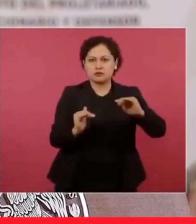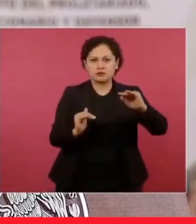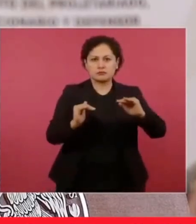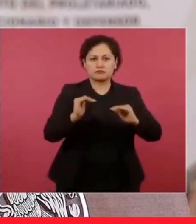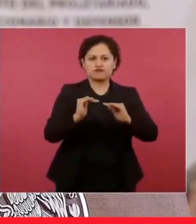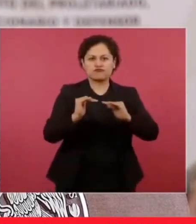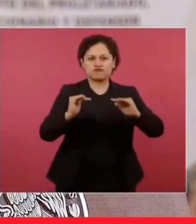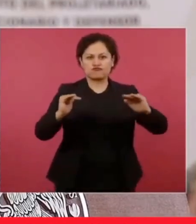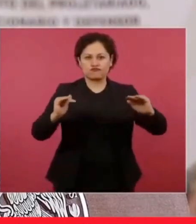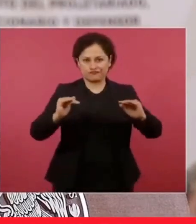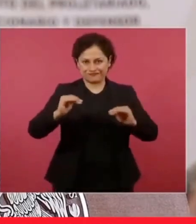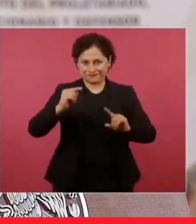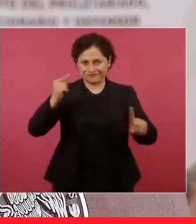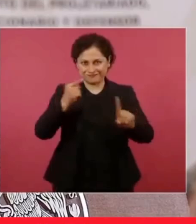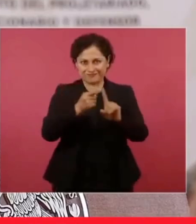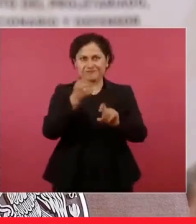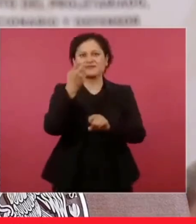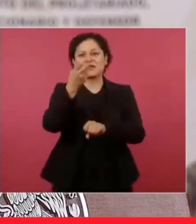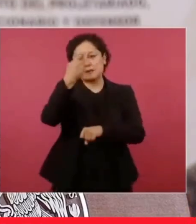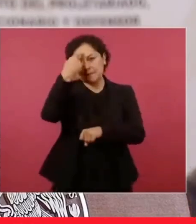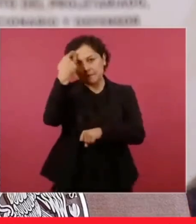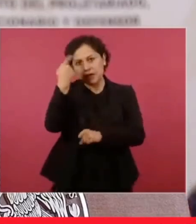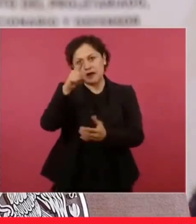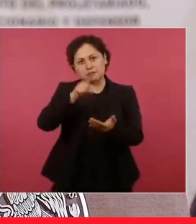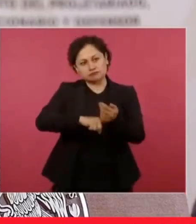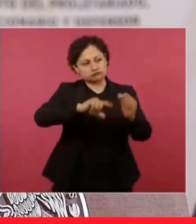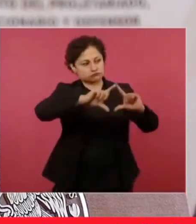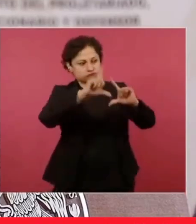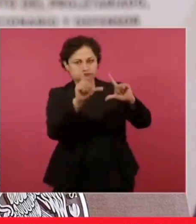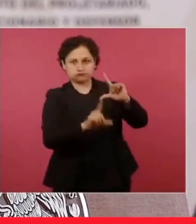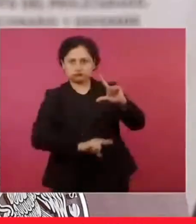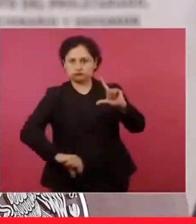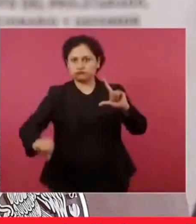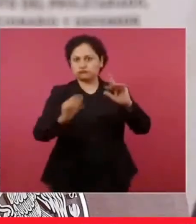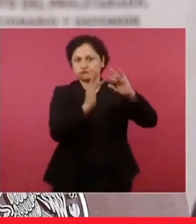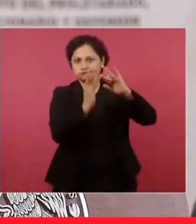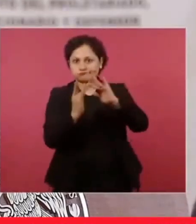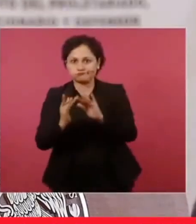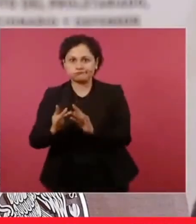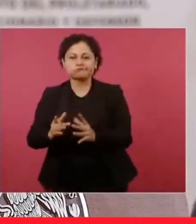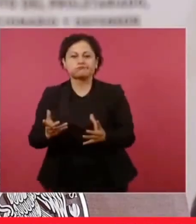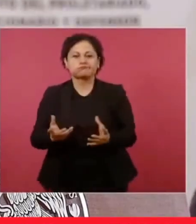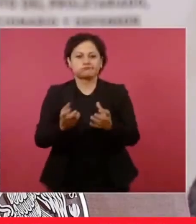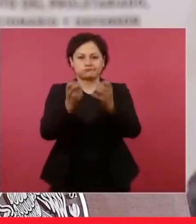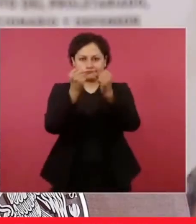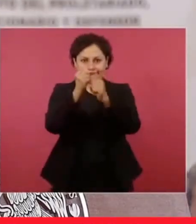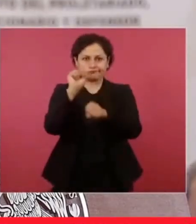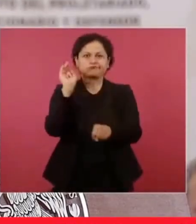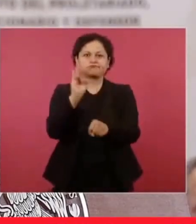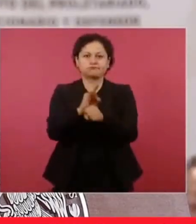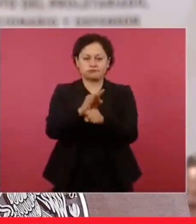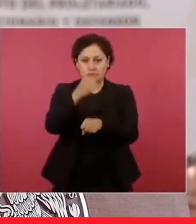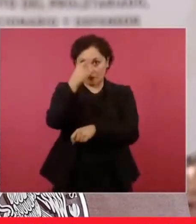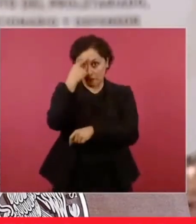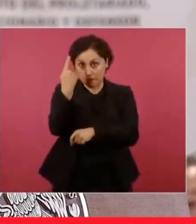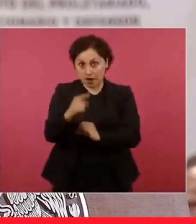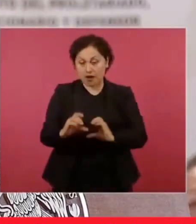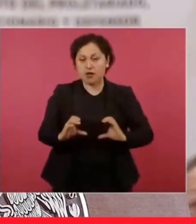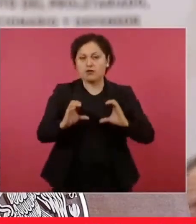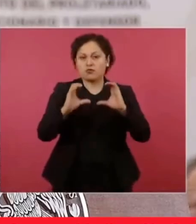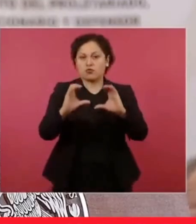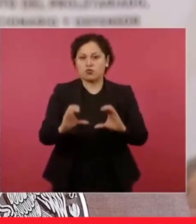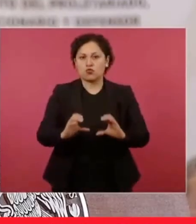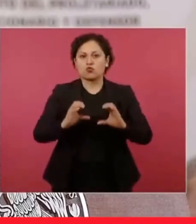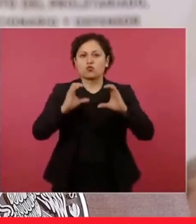control en el sistema eléctrico nacional y evitar que la perturbación pueda evolucionar para tener una